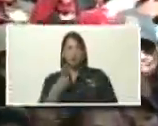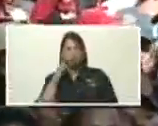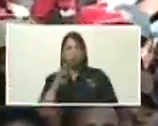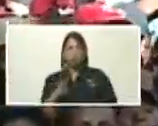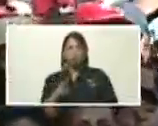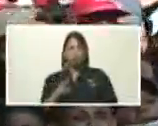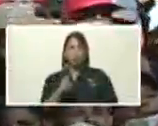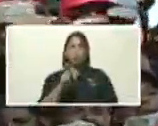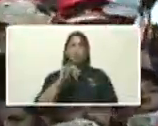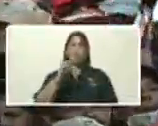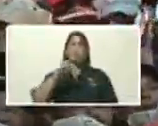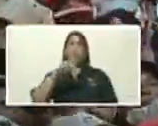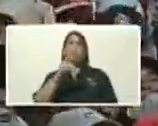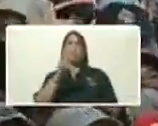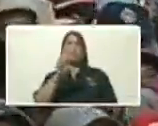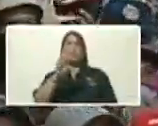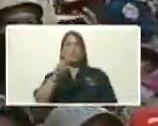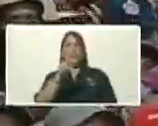Tinder.